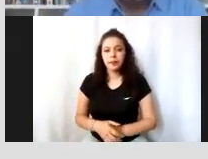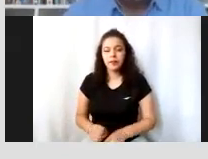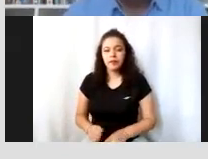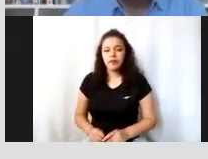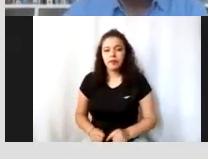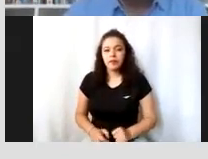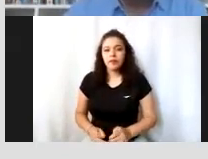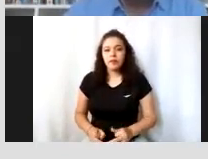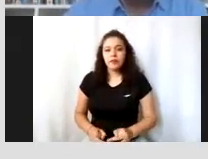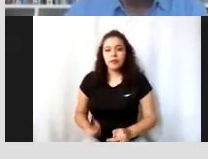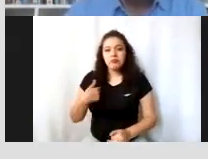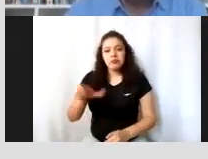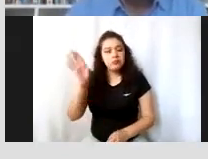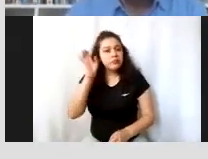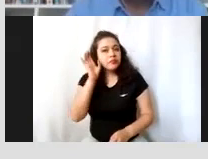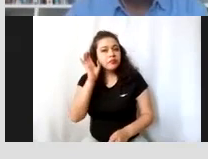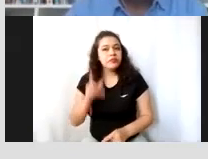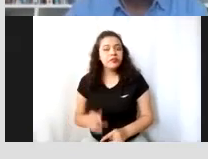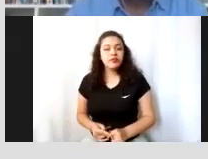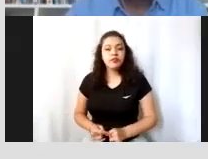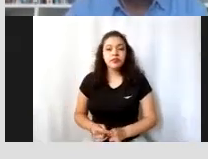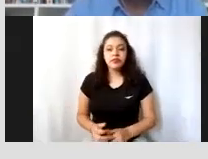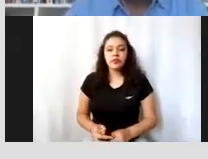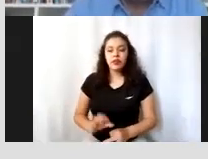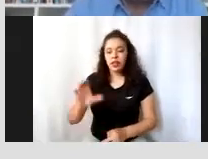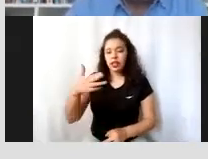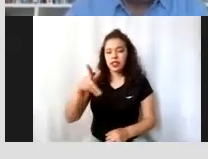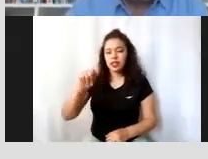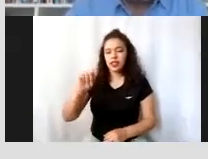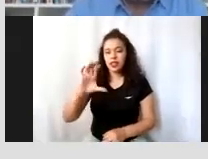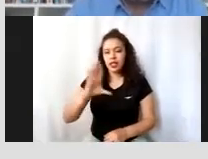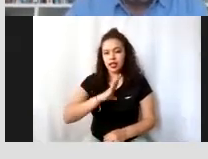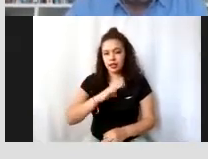¿Los escucho? A ver, déjenme ver, aquí tengo en el chat.